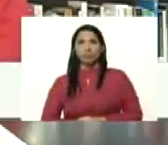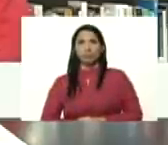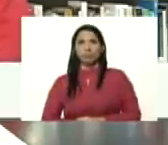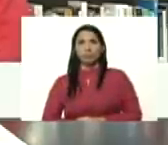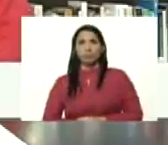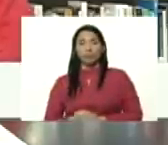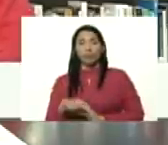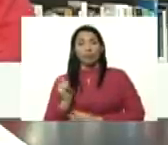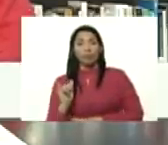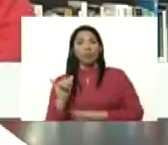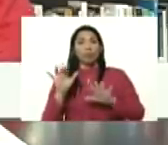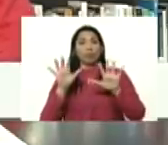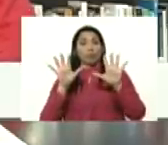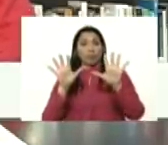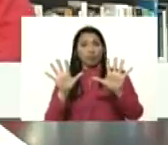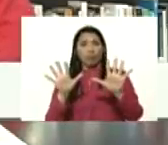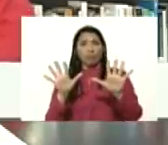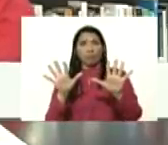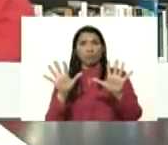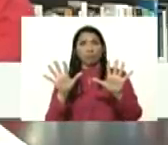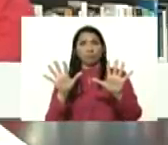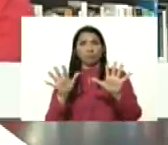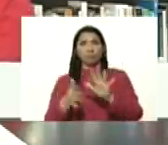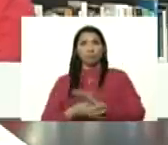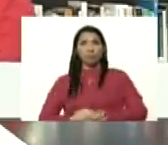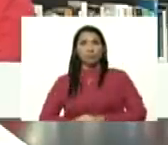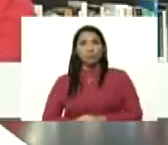Hay 10